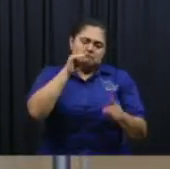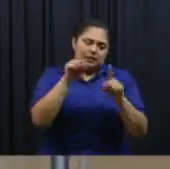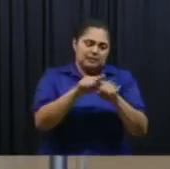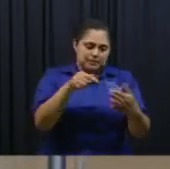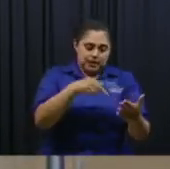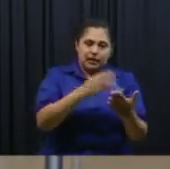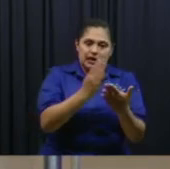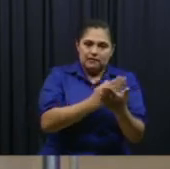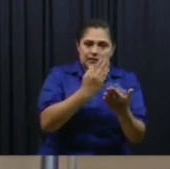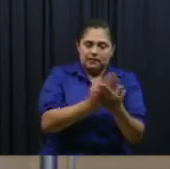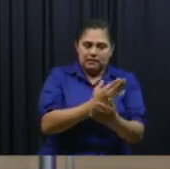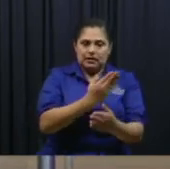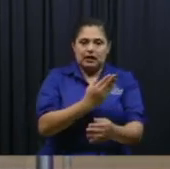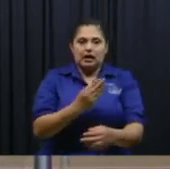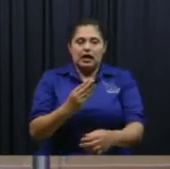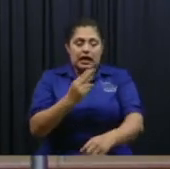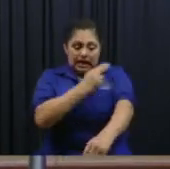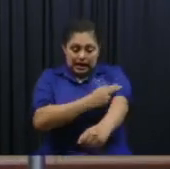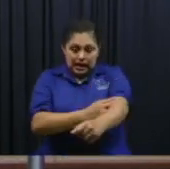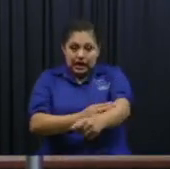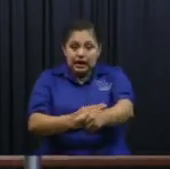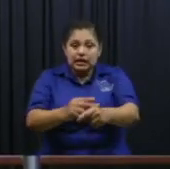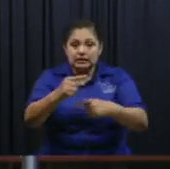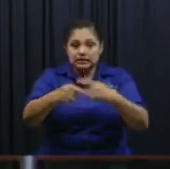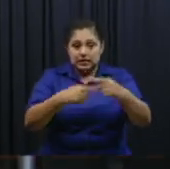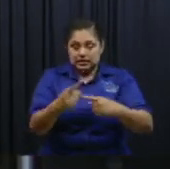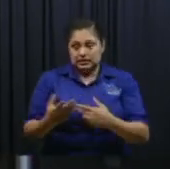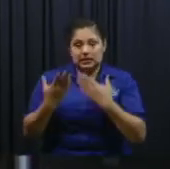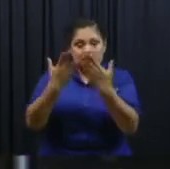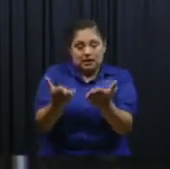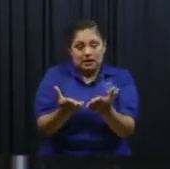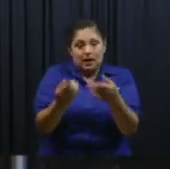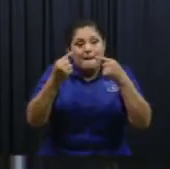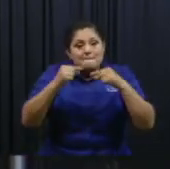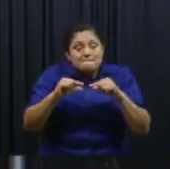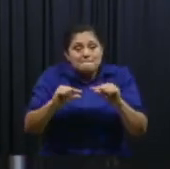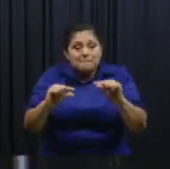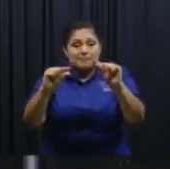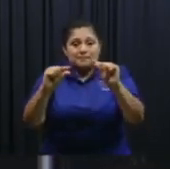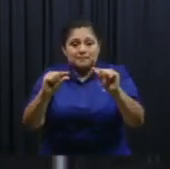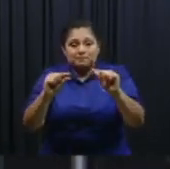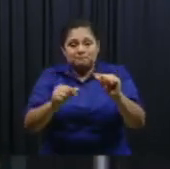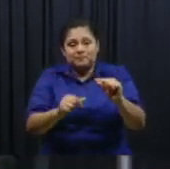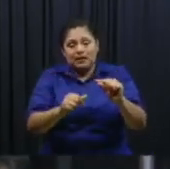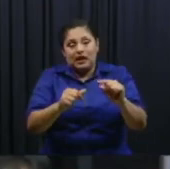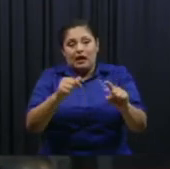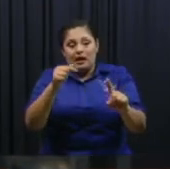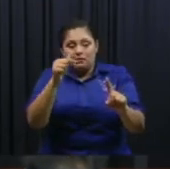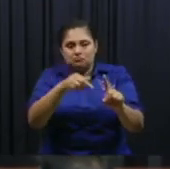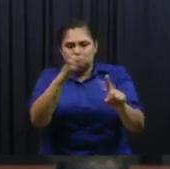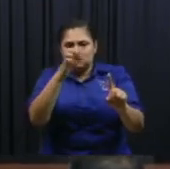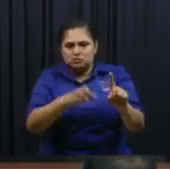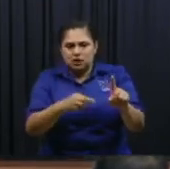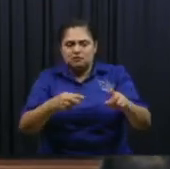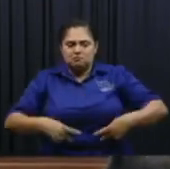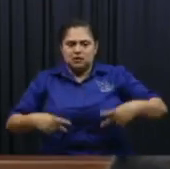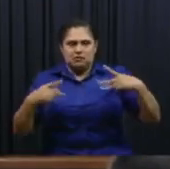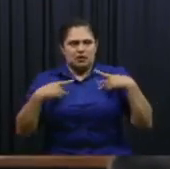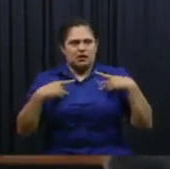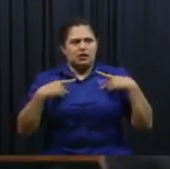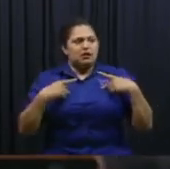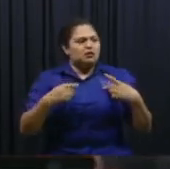mientras está vivo el el que está heredando Hermano disculpe algún abogado que me pueda ayudar